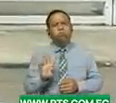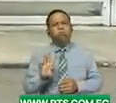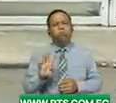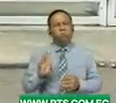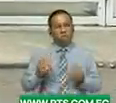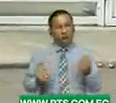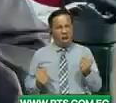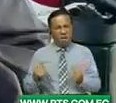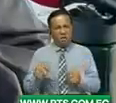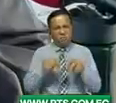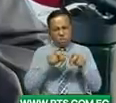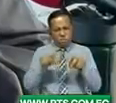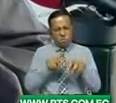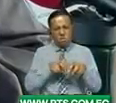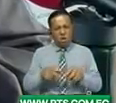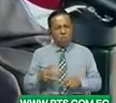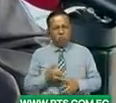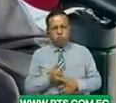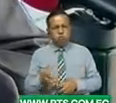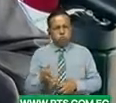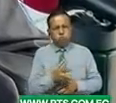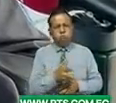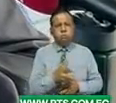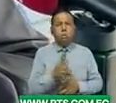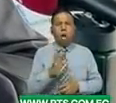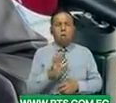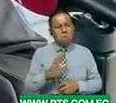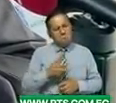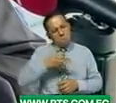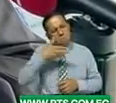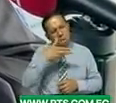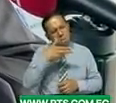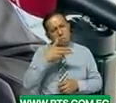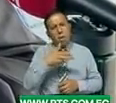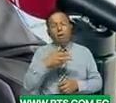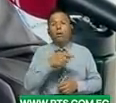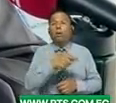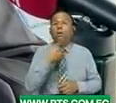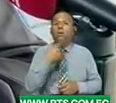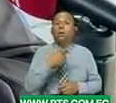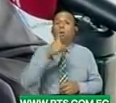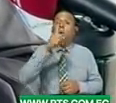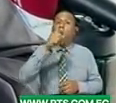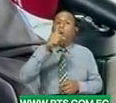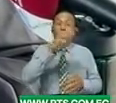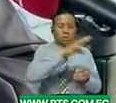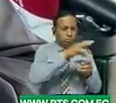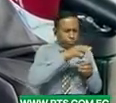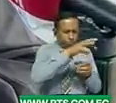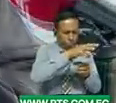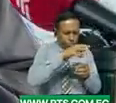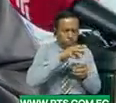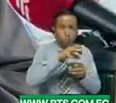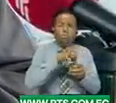una camioneta. Bueno, se levantaron aproximadamente 11 indicios balísticos, hay indicios de 9 milímetros y de fusil.